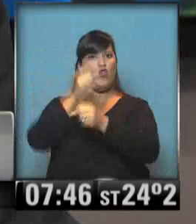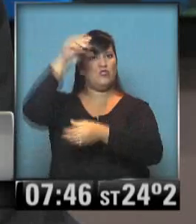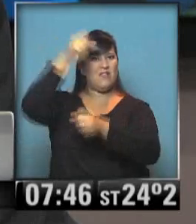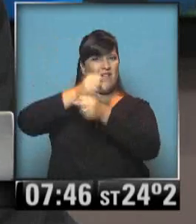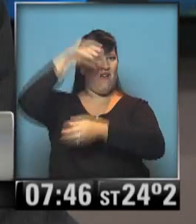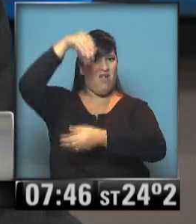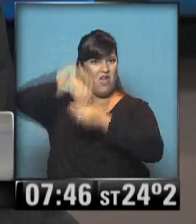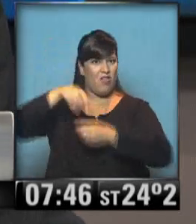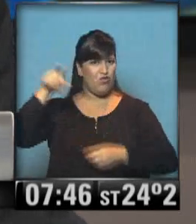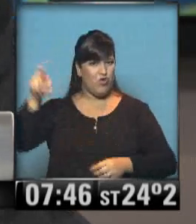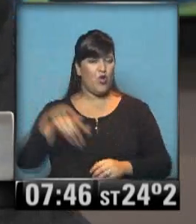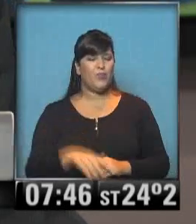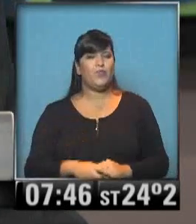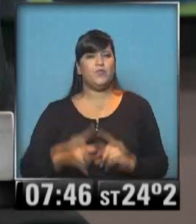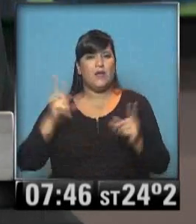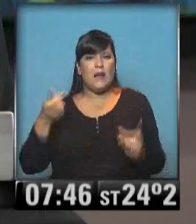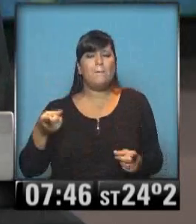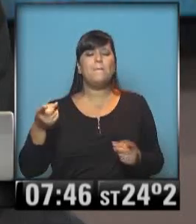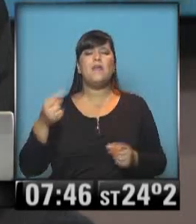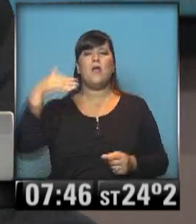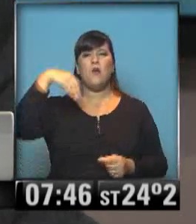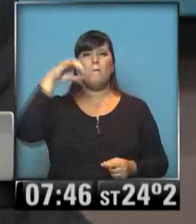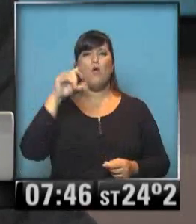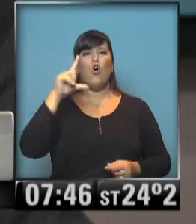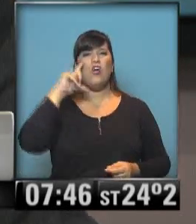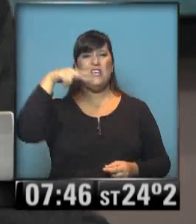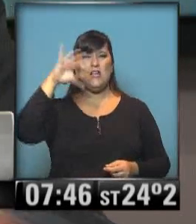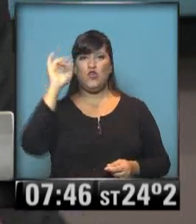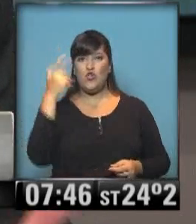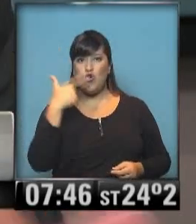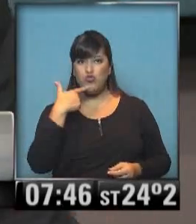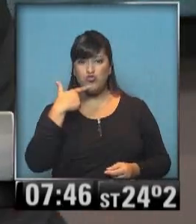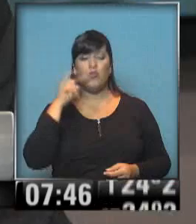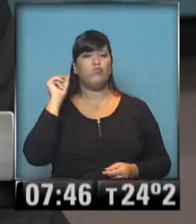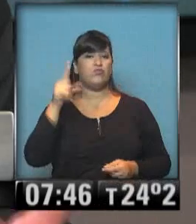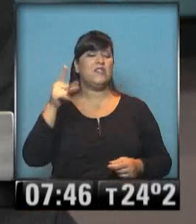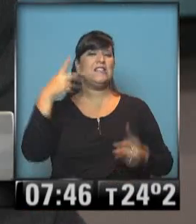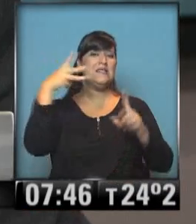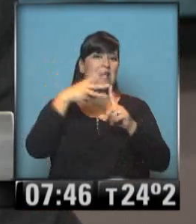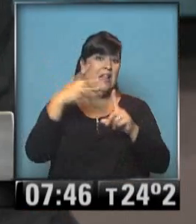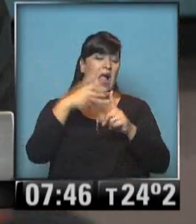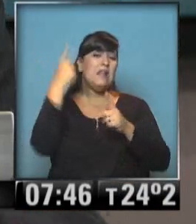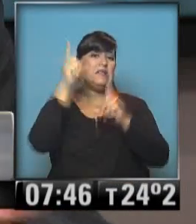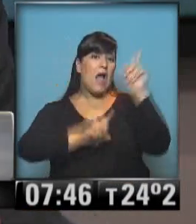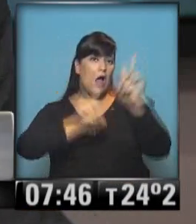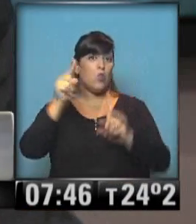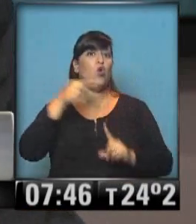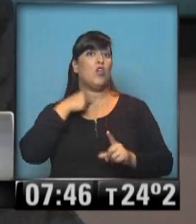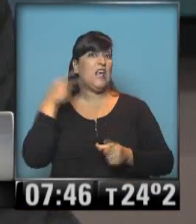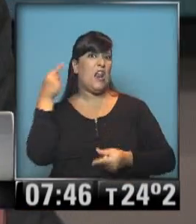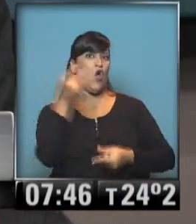la intermediación molinos areneros que en algunos eh cereales en particular tienen interés en la compra en